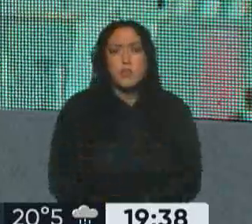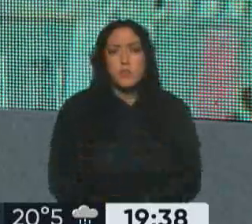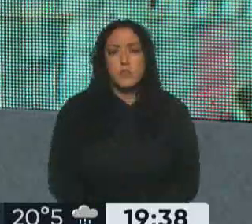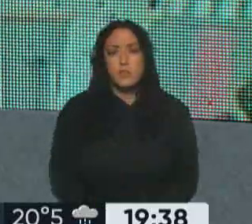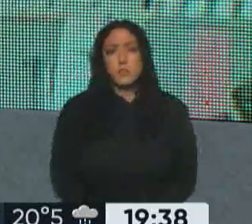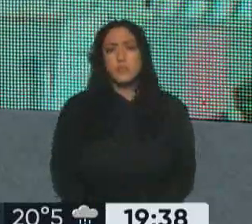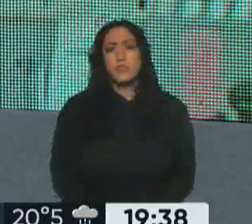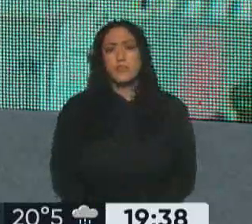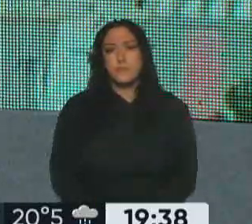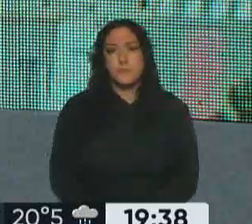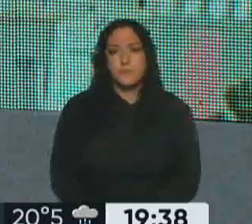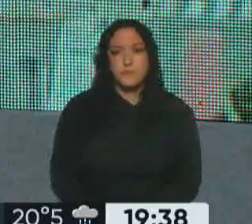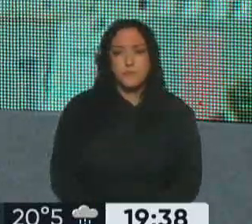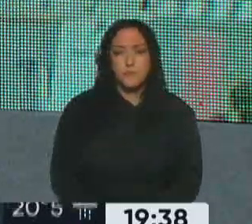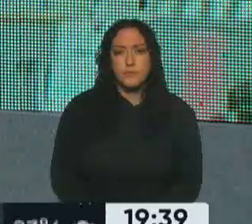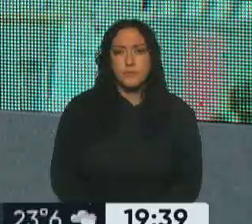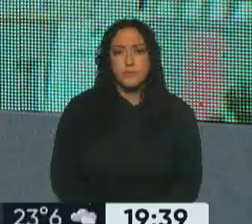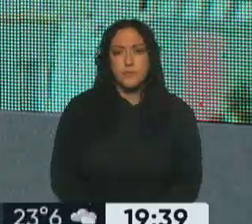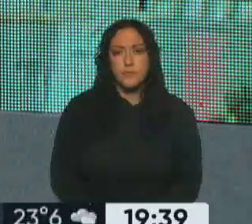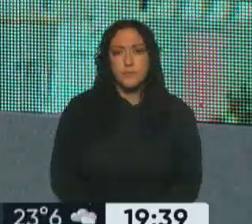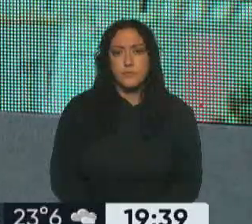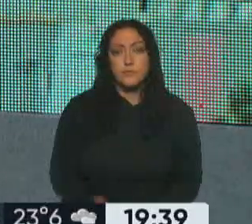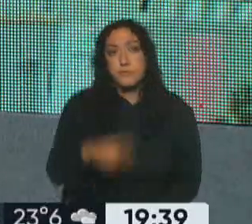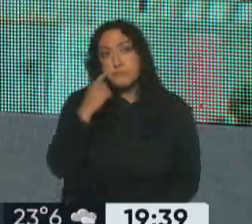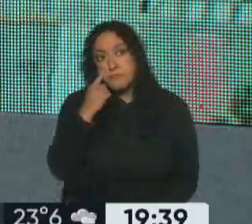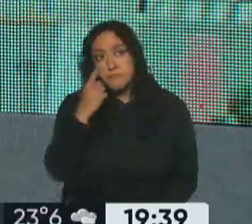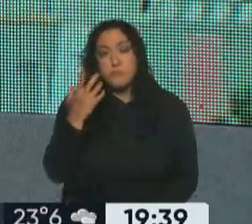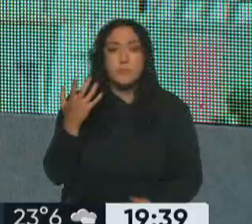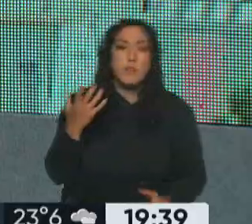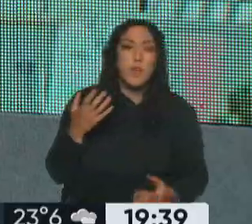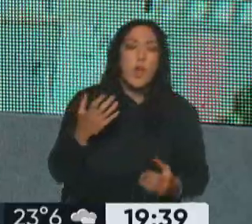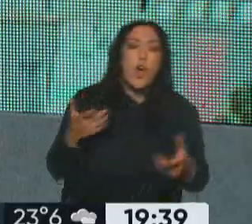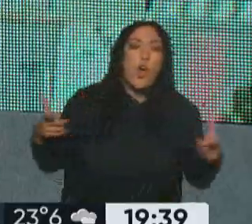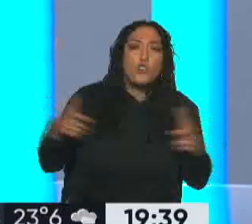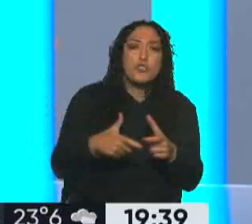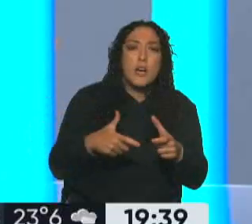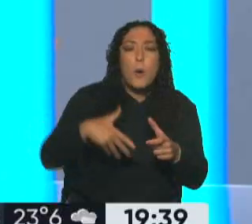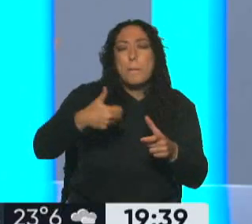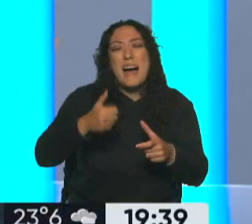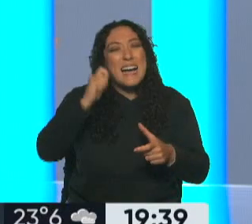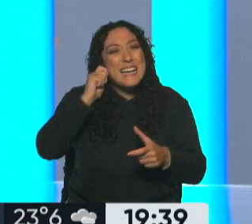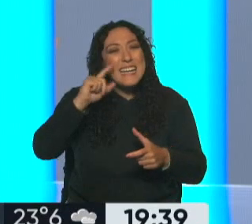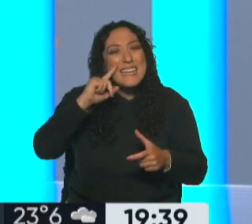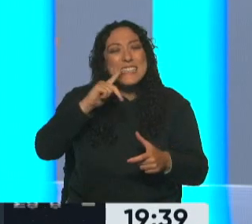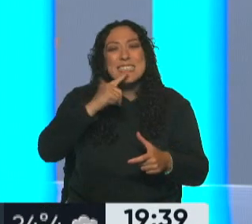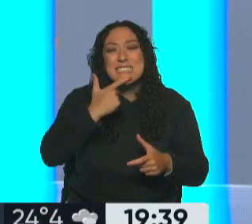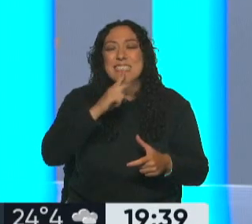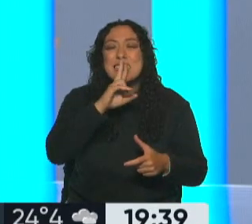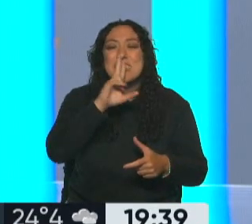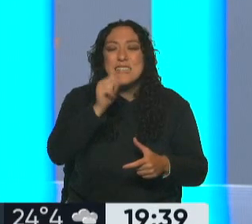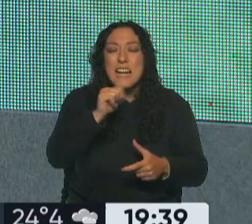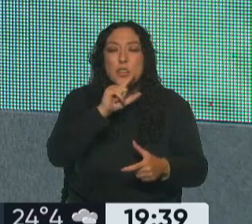bueno eh A ver vamos a tratar de pensar consejo de la magistratura aprobó concurso